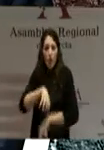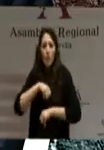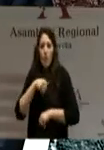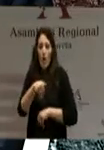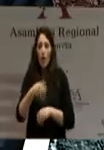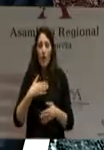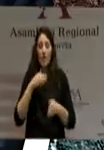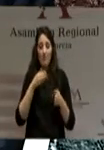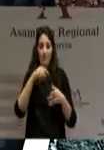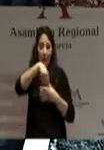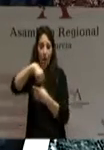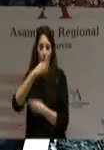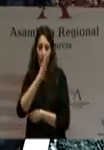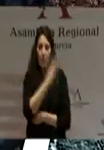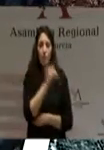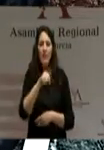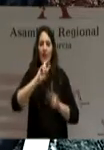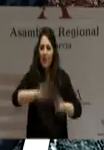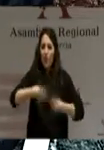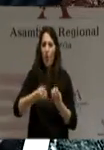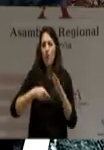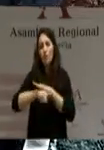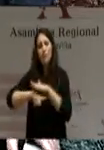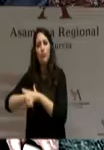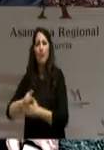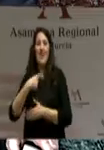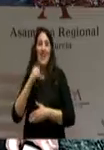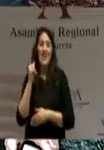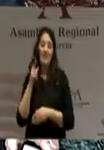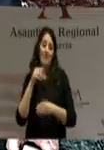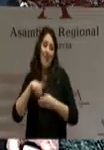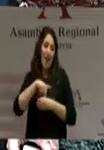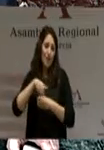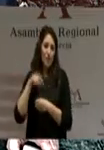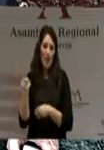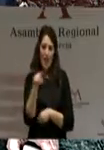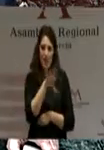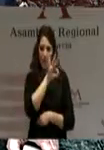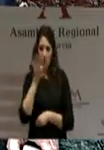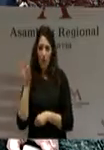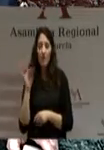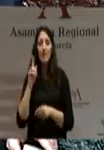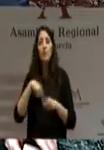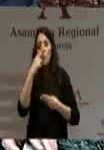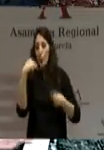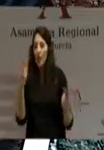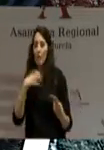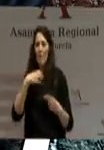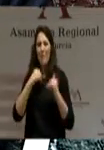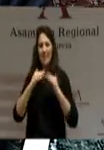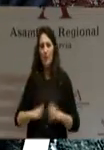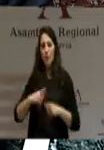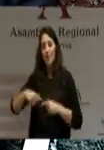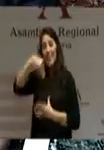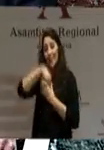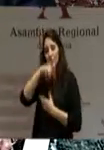Regulación del proceso revocatorio de todos los cargos electos. Publicación de los bienes y patrimonios de todos los cargos públicos electos de Gobierno y